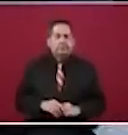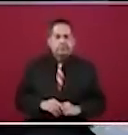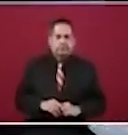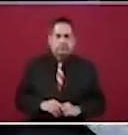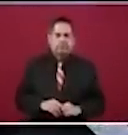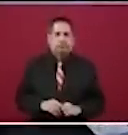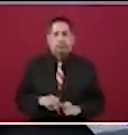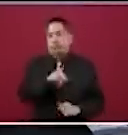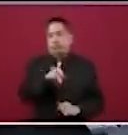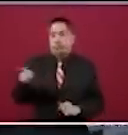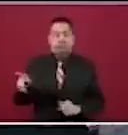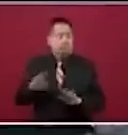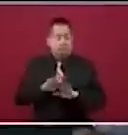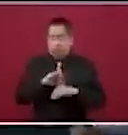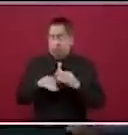es parejo,